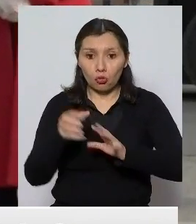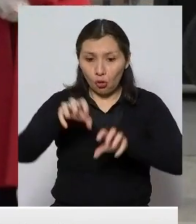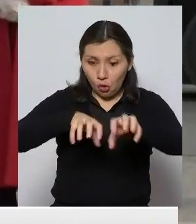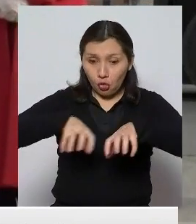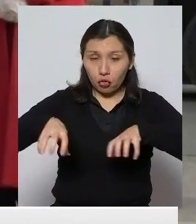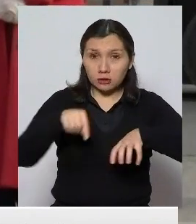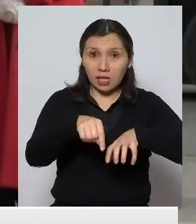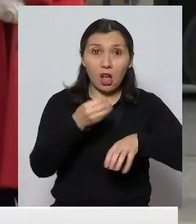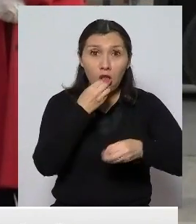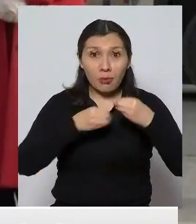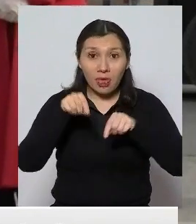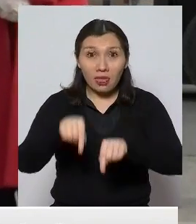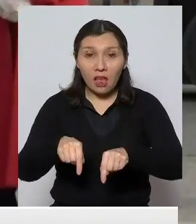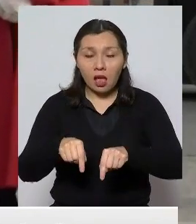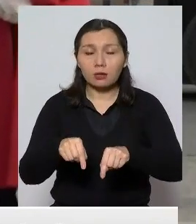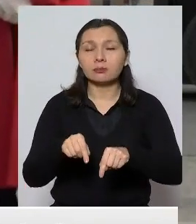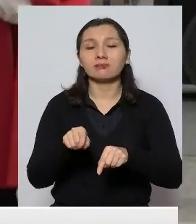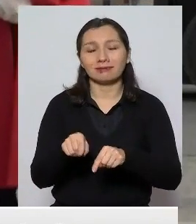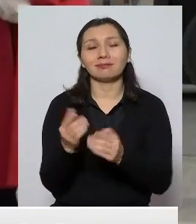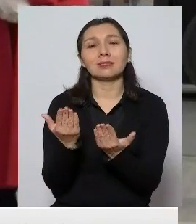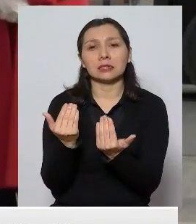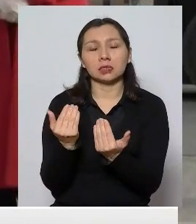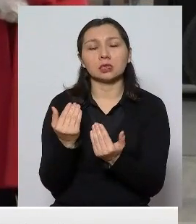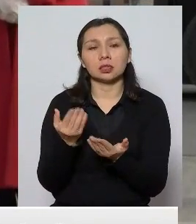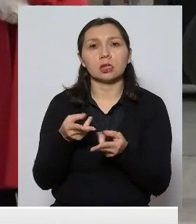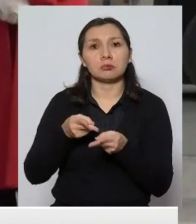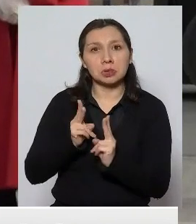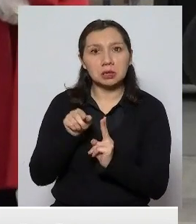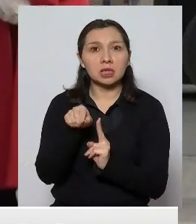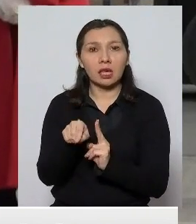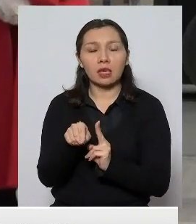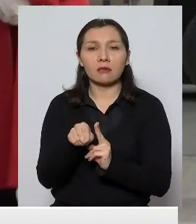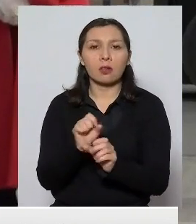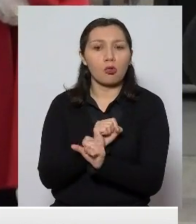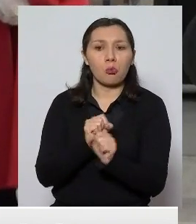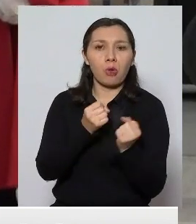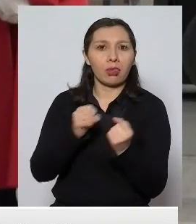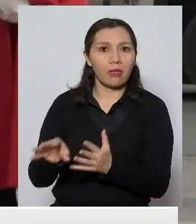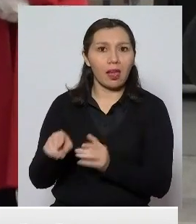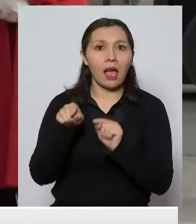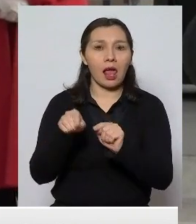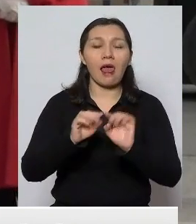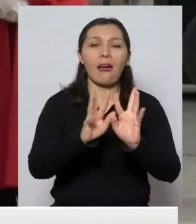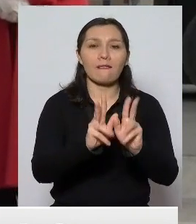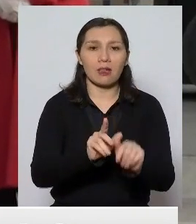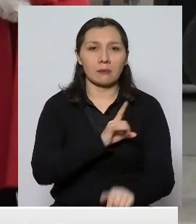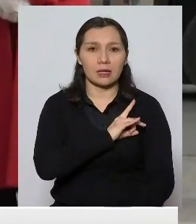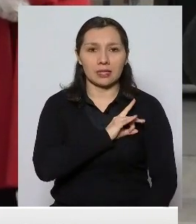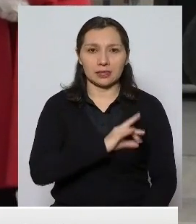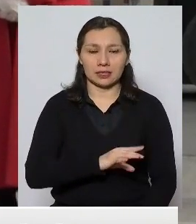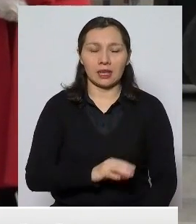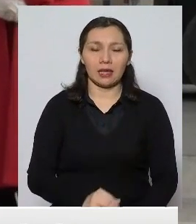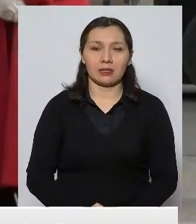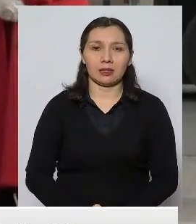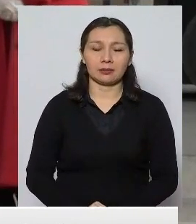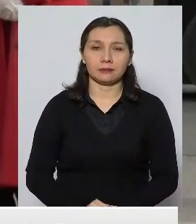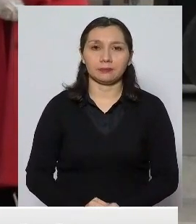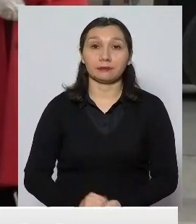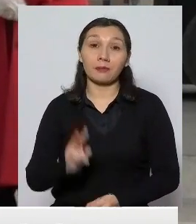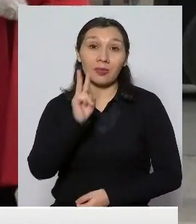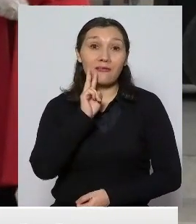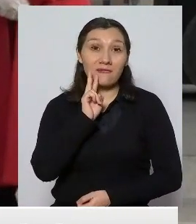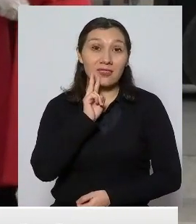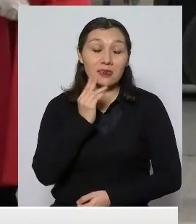estas canastas es necesario, útil, indispensable para las familias chilenas. El día